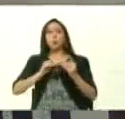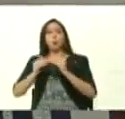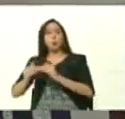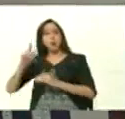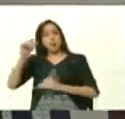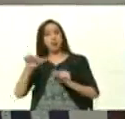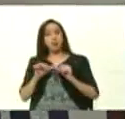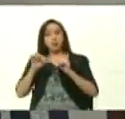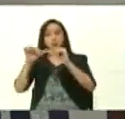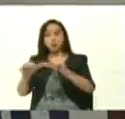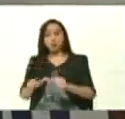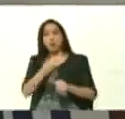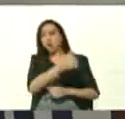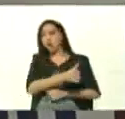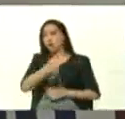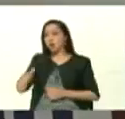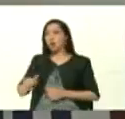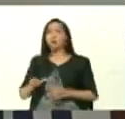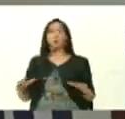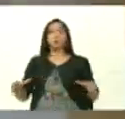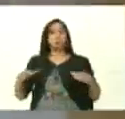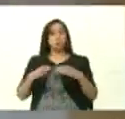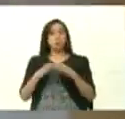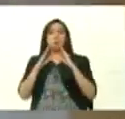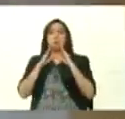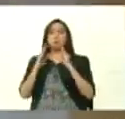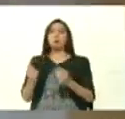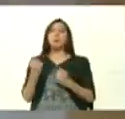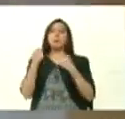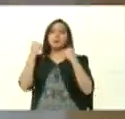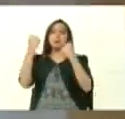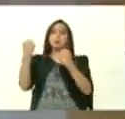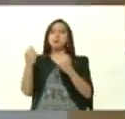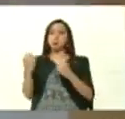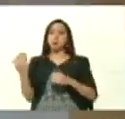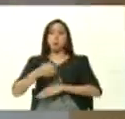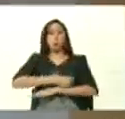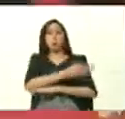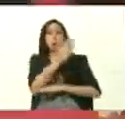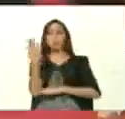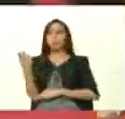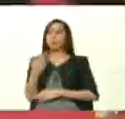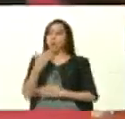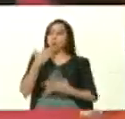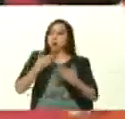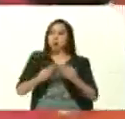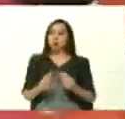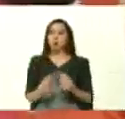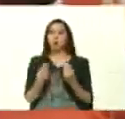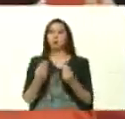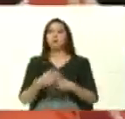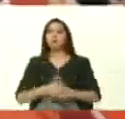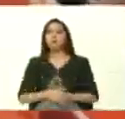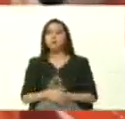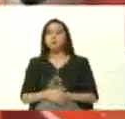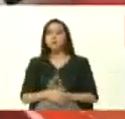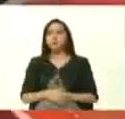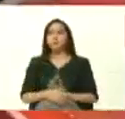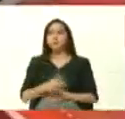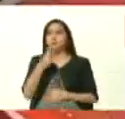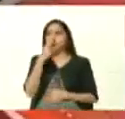que sigan las comunas y los consejos comunales venciendo el bloqueo. Muchísimas gracias. Bueno, seguimos